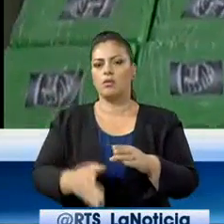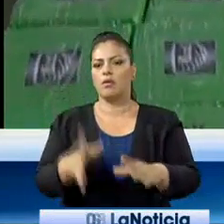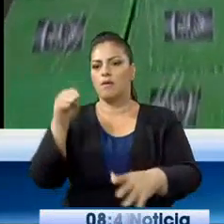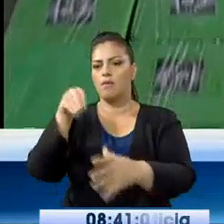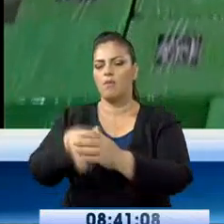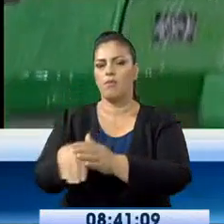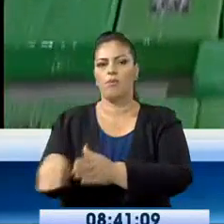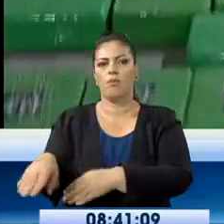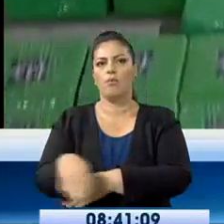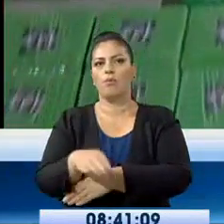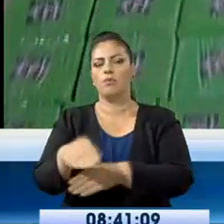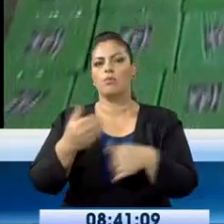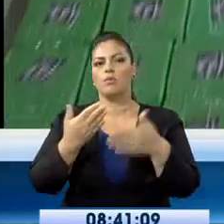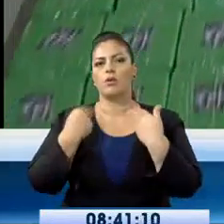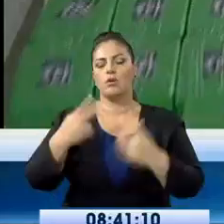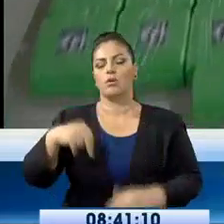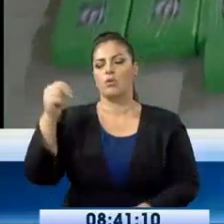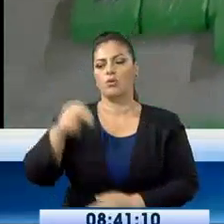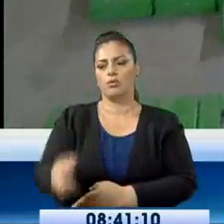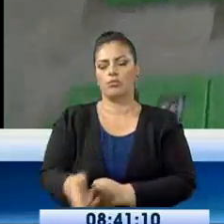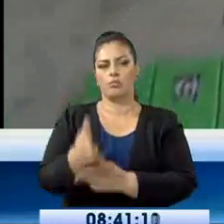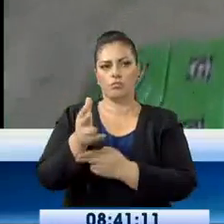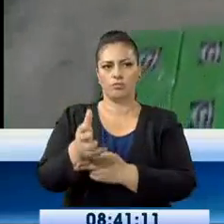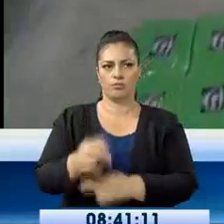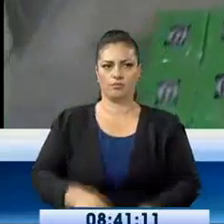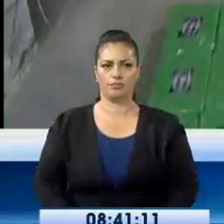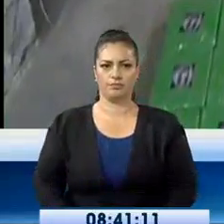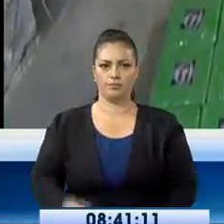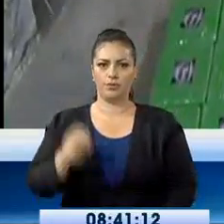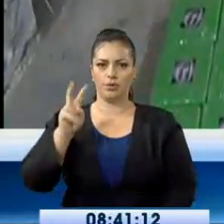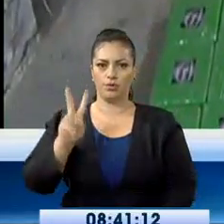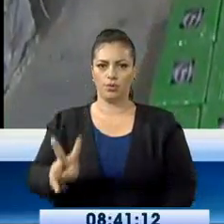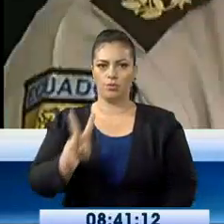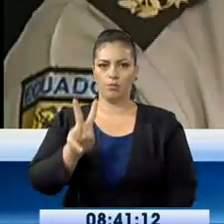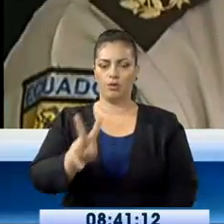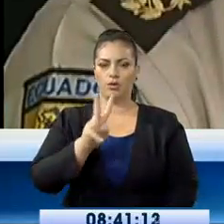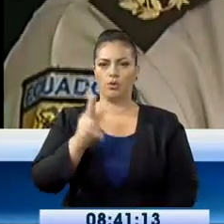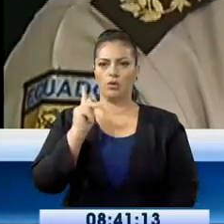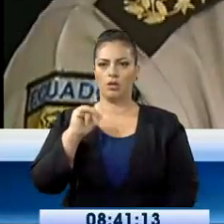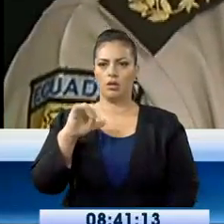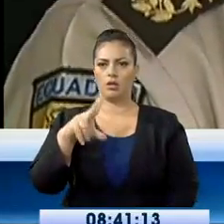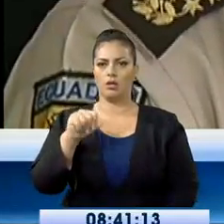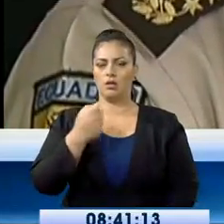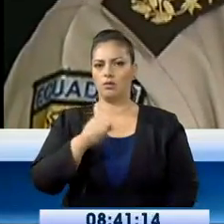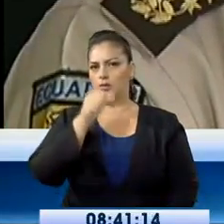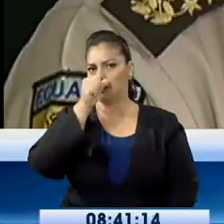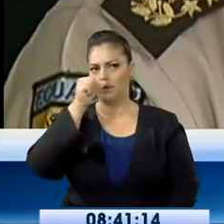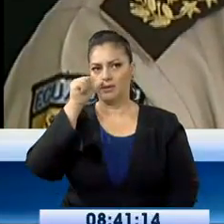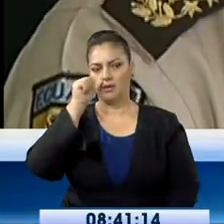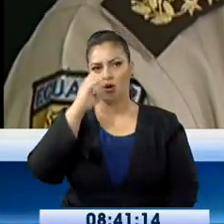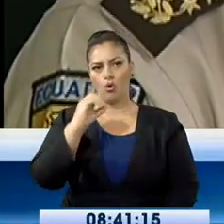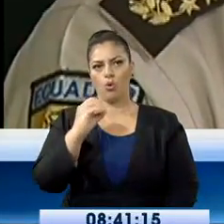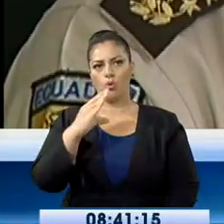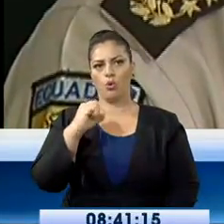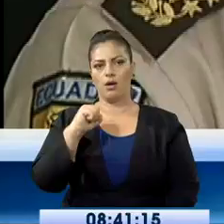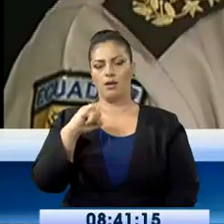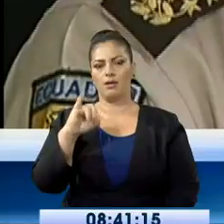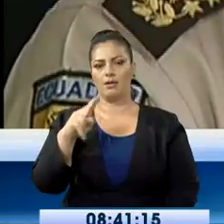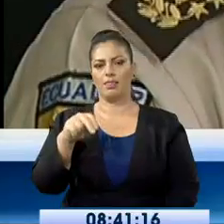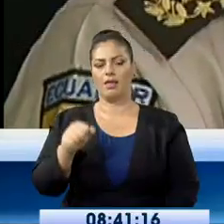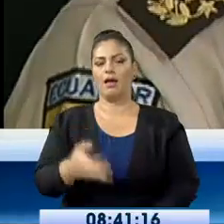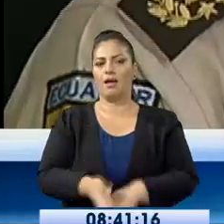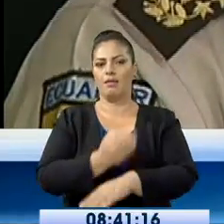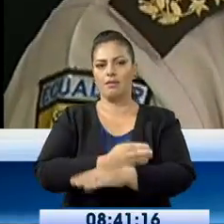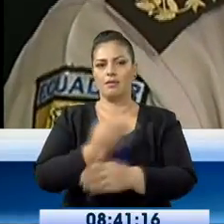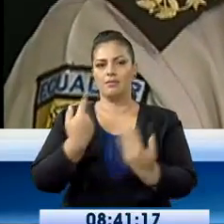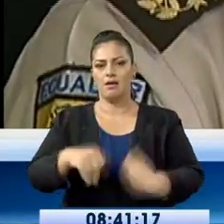Se encontraron 222 kilos de clorhidrato de cocaína, la cual naturalmente fue sujeta a las pruebas técnicas y se